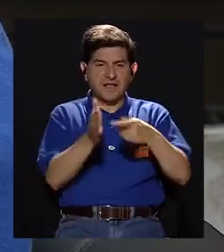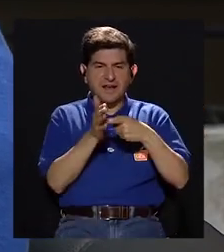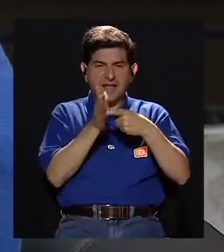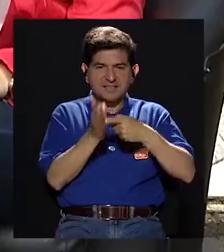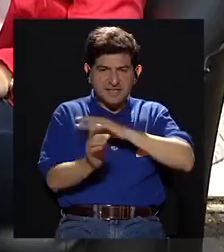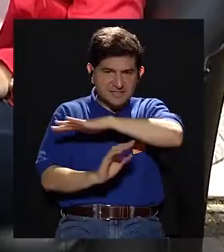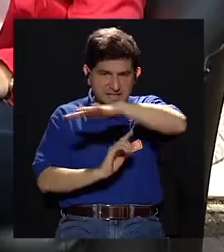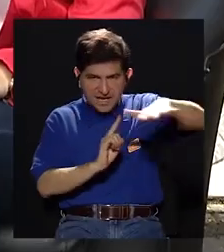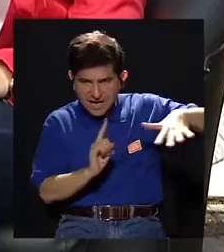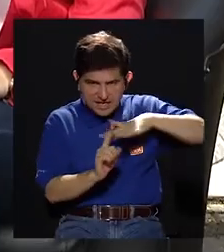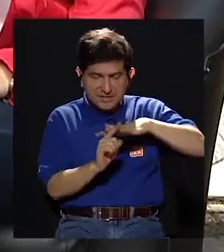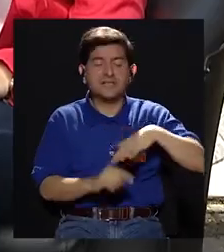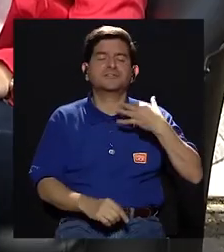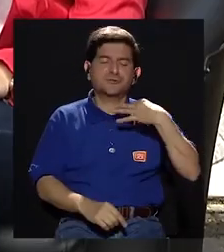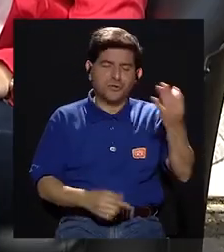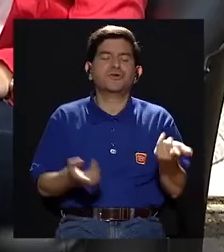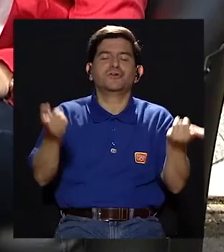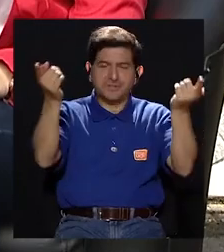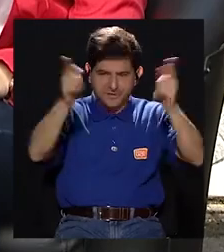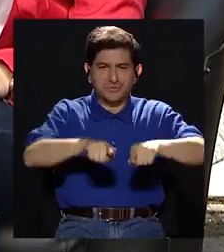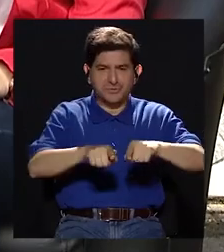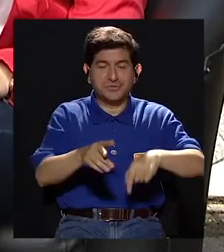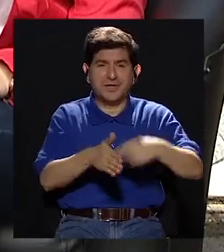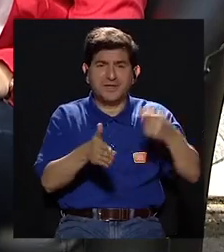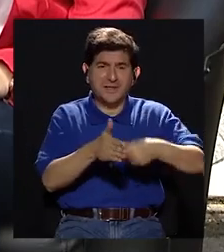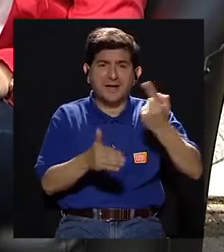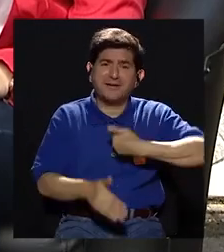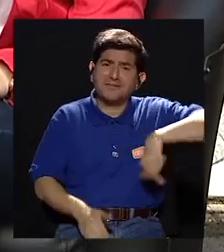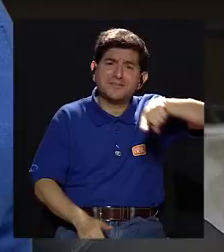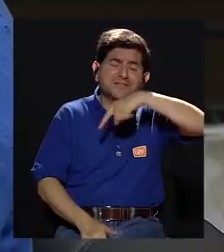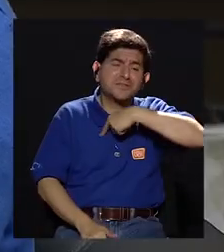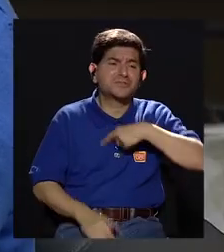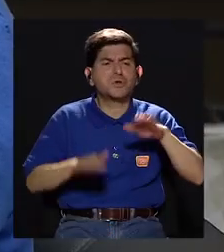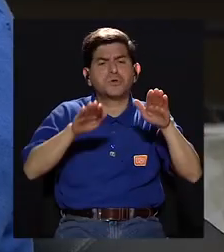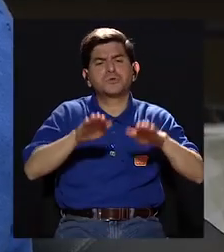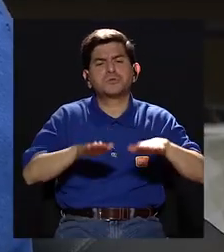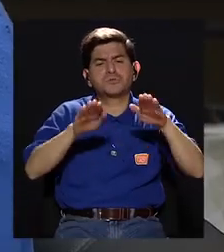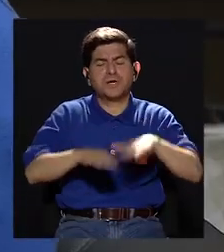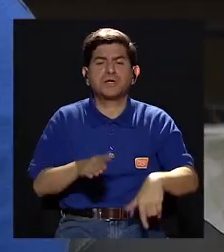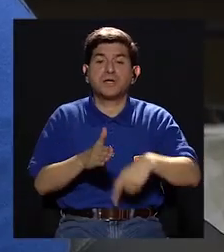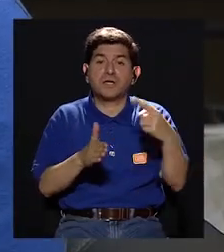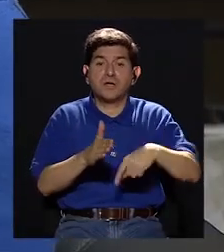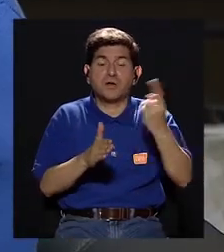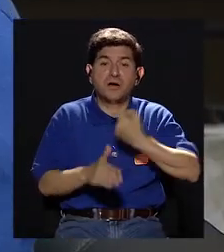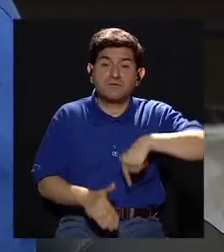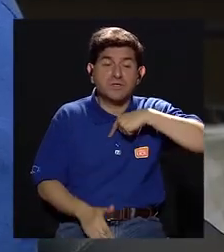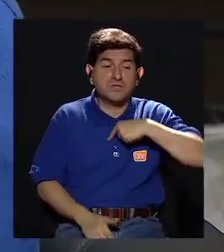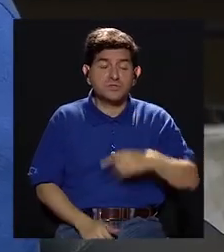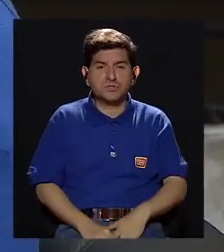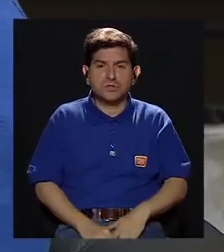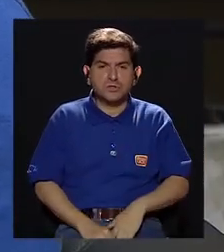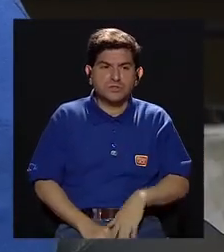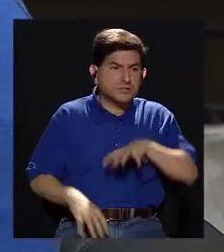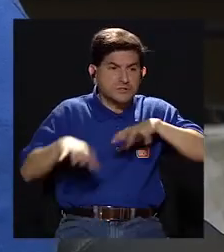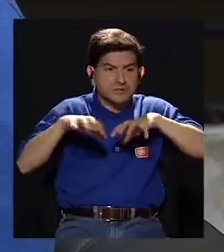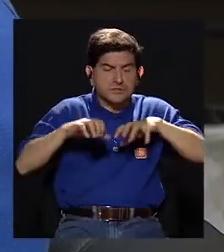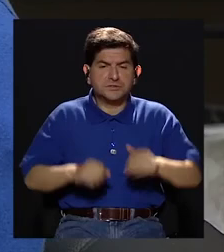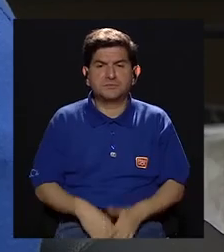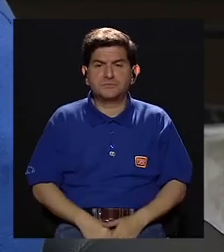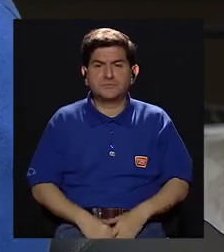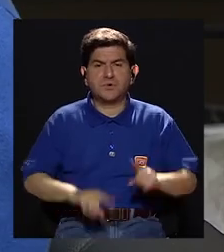Sí, las demandas del entorno. Exacto, cotidiano. Todos los días nos pasa, ¿verdad? A veces estamos un poco más tranquilos, a veces estamos un poco más